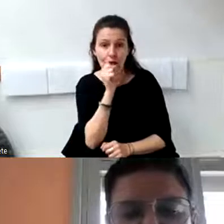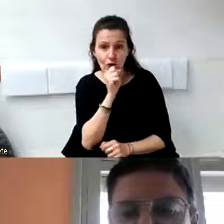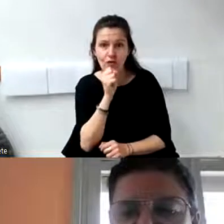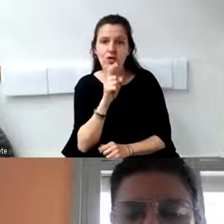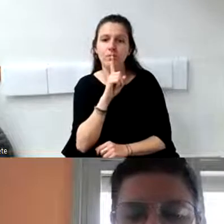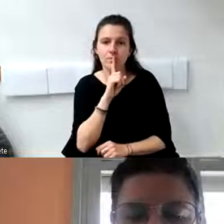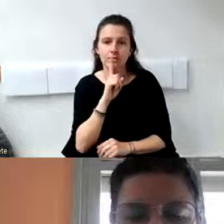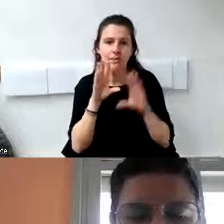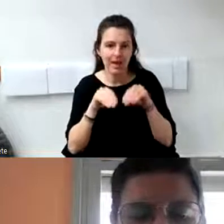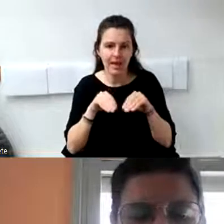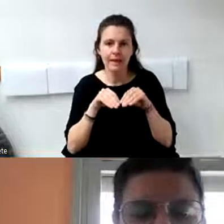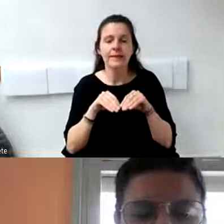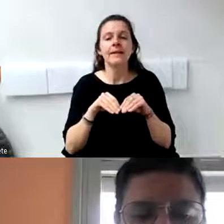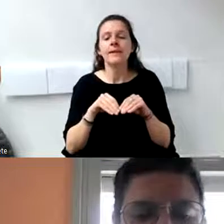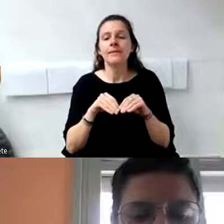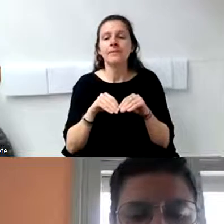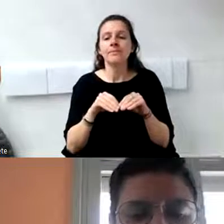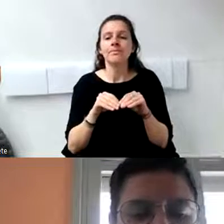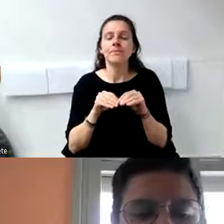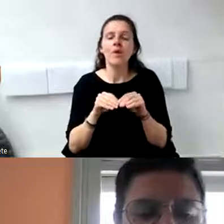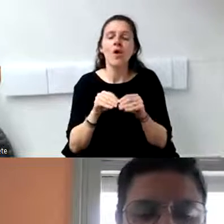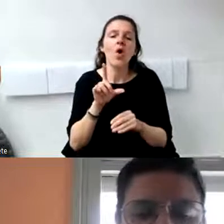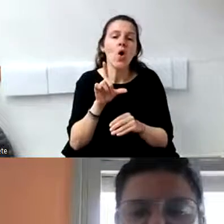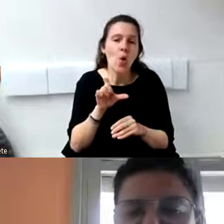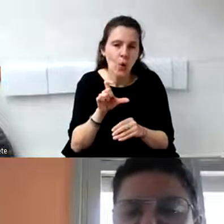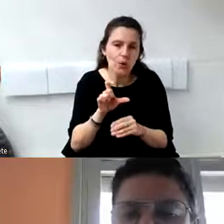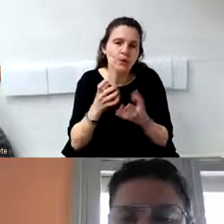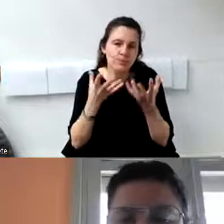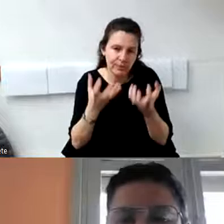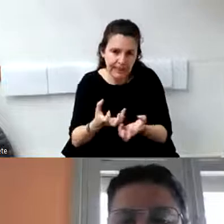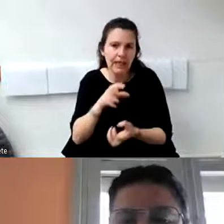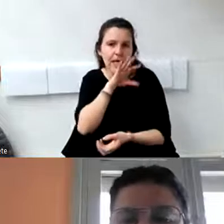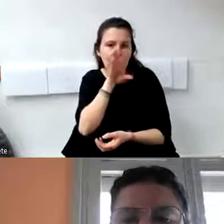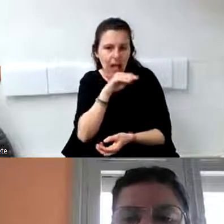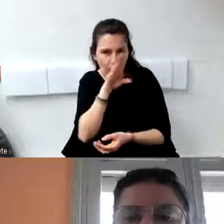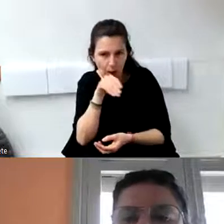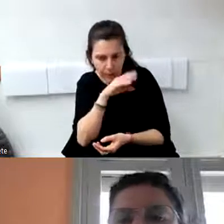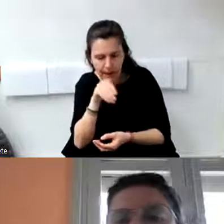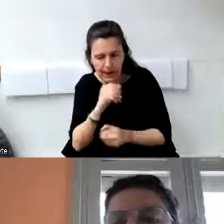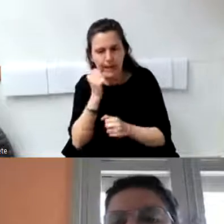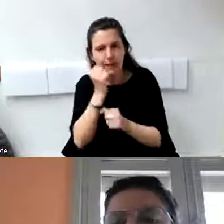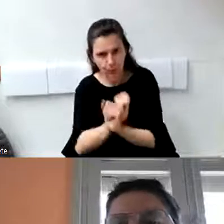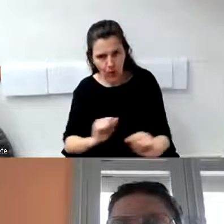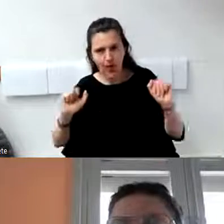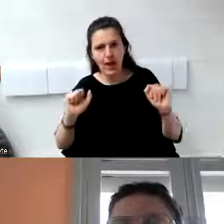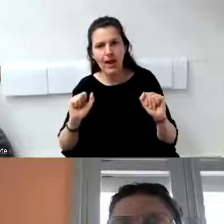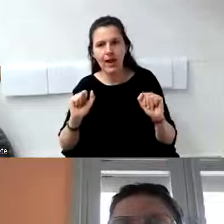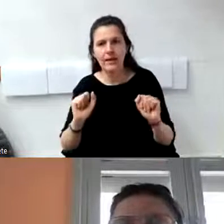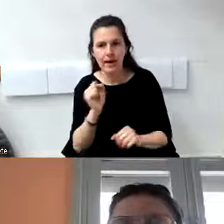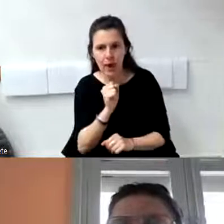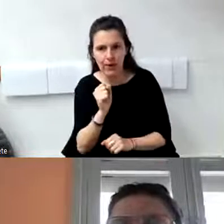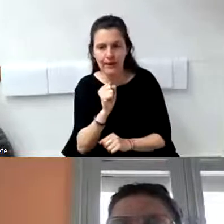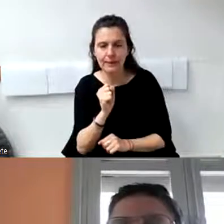presentación, a no ser que se habilite la palabra. Bueno, en ese caso pedimos la palabra como lo está haciendo